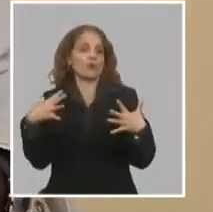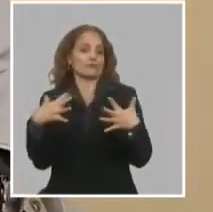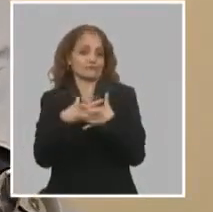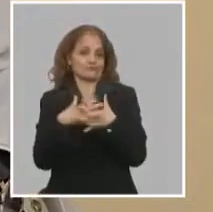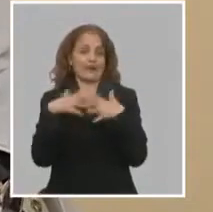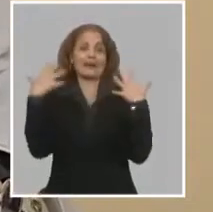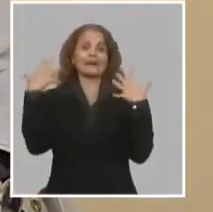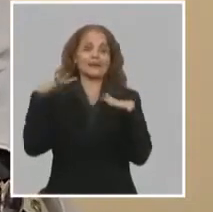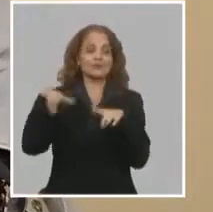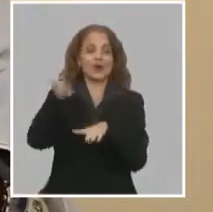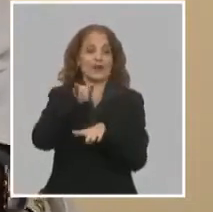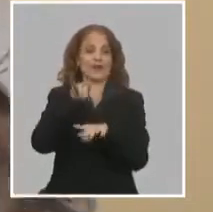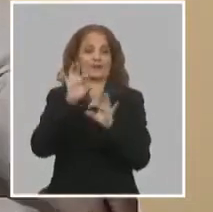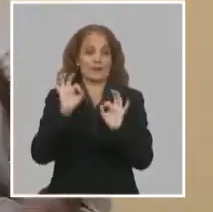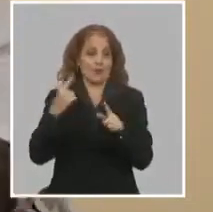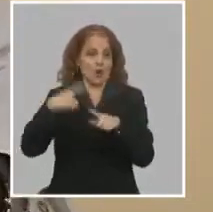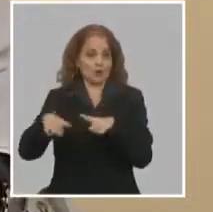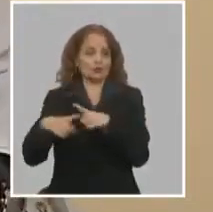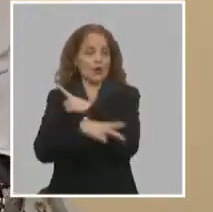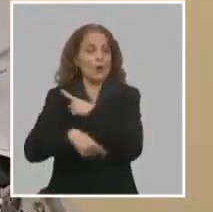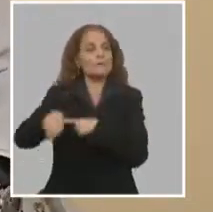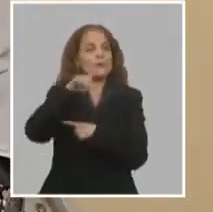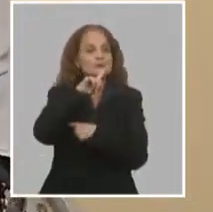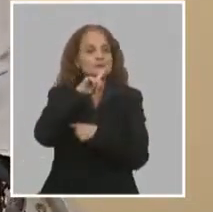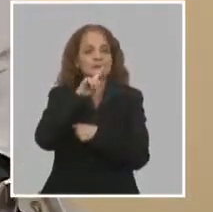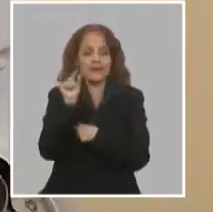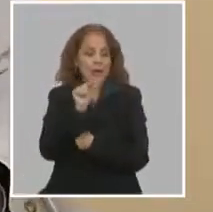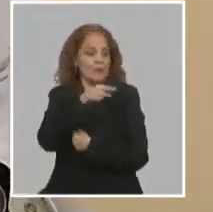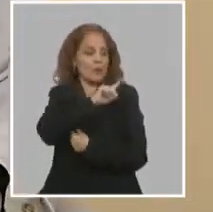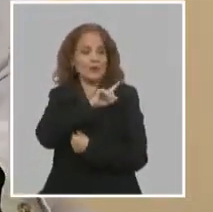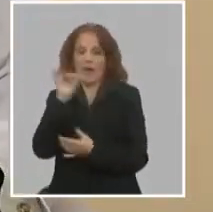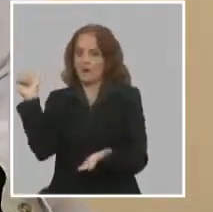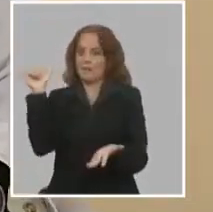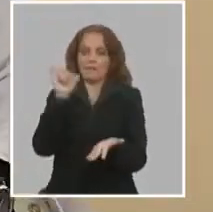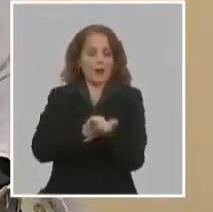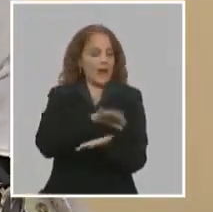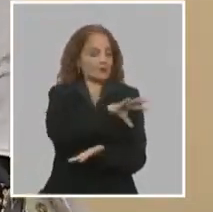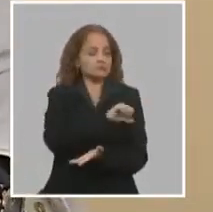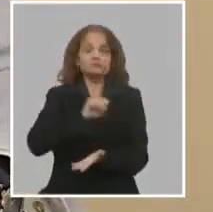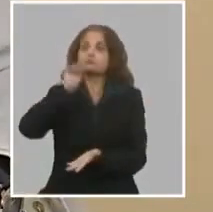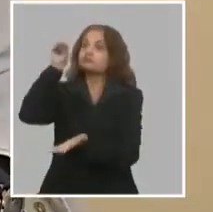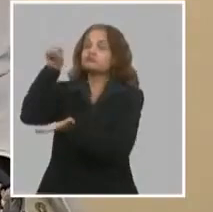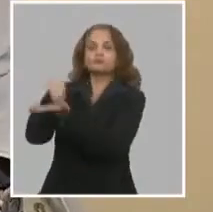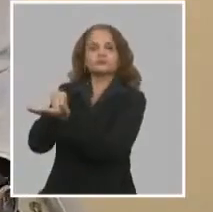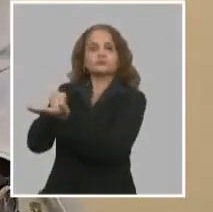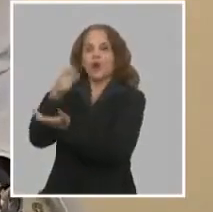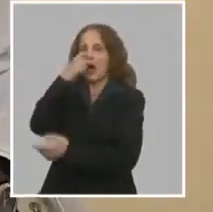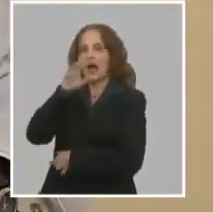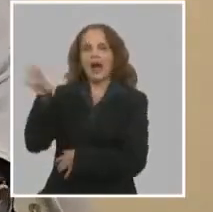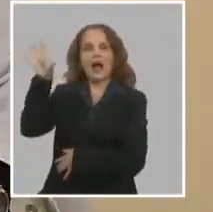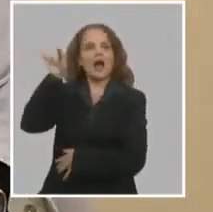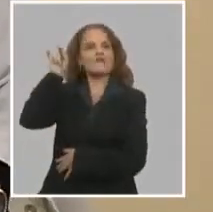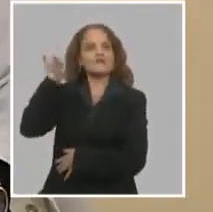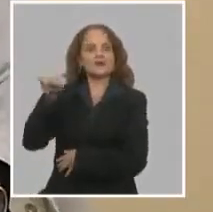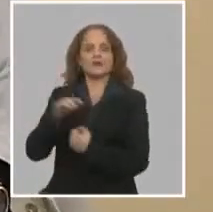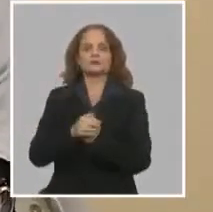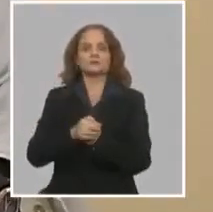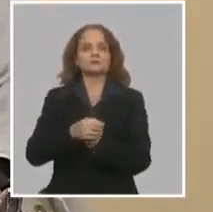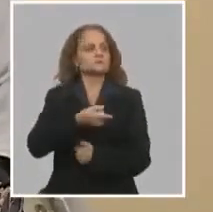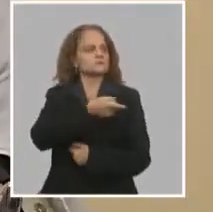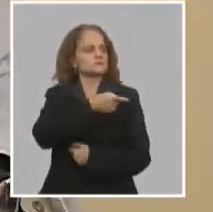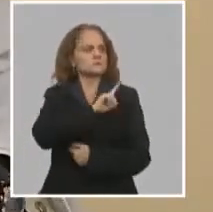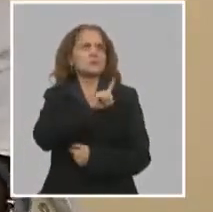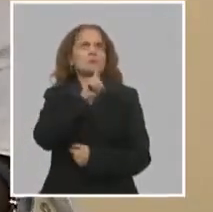y en pocos días está el avión aquí. Efectivamente, el viernes por la tarde creo que estuvo llegando el avión, se preparó el sábado